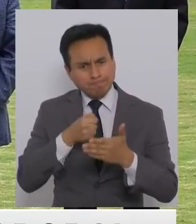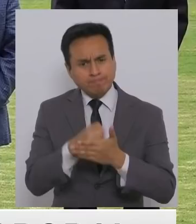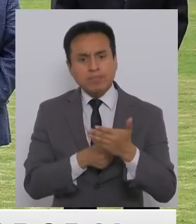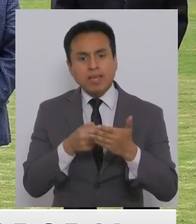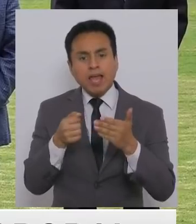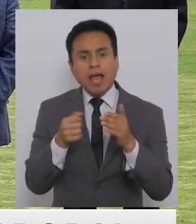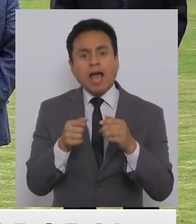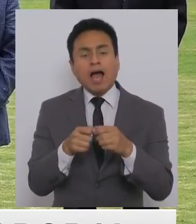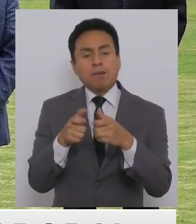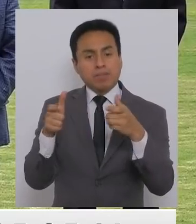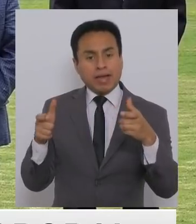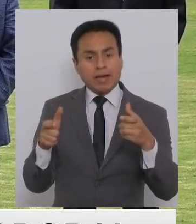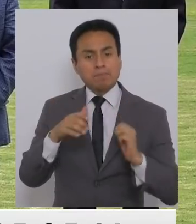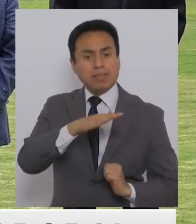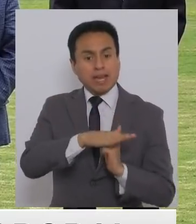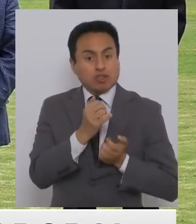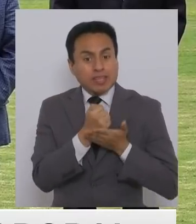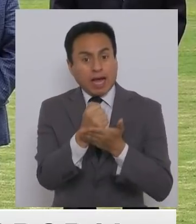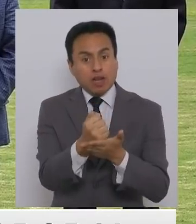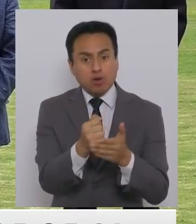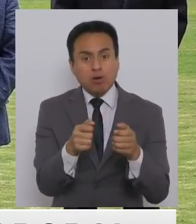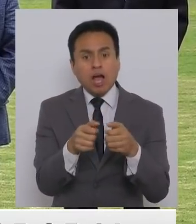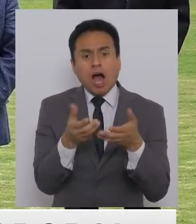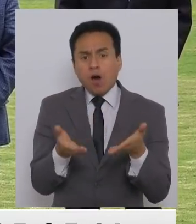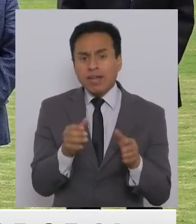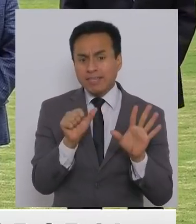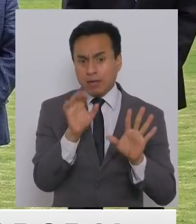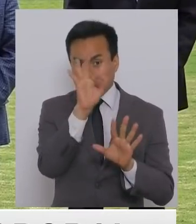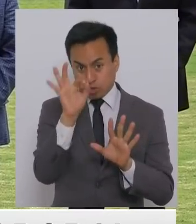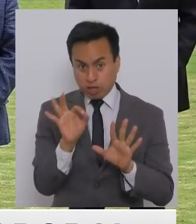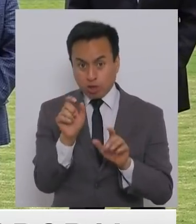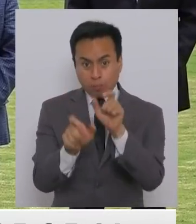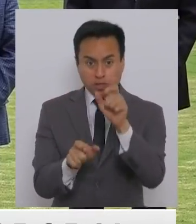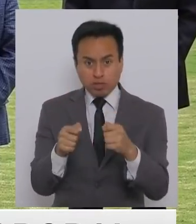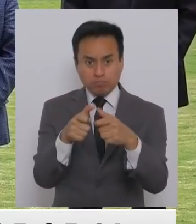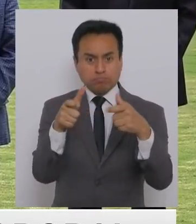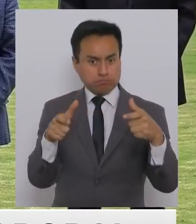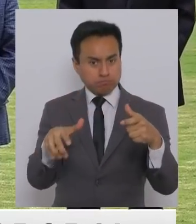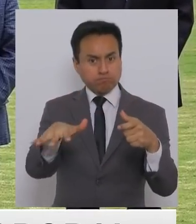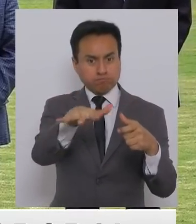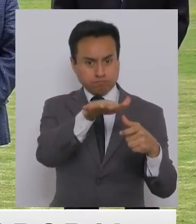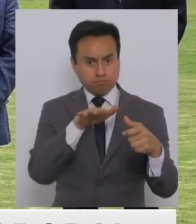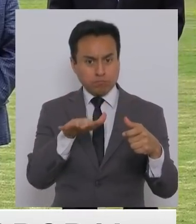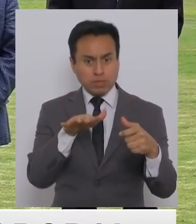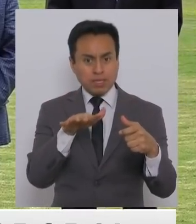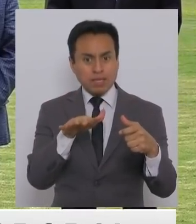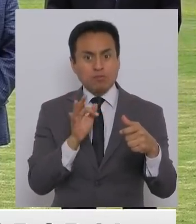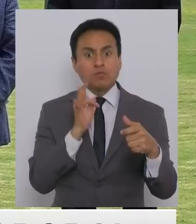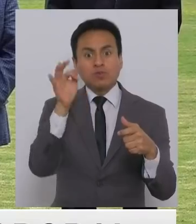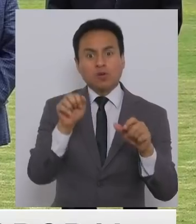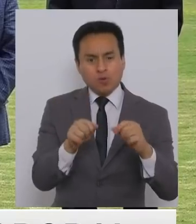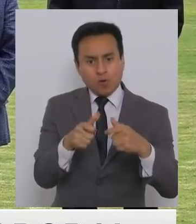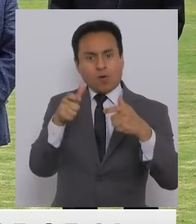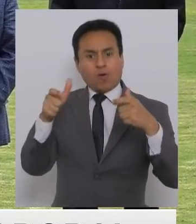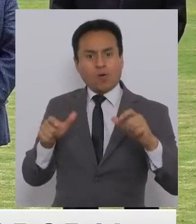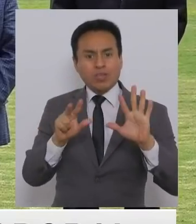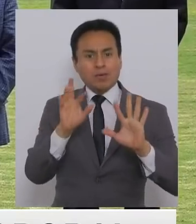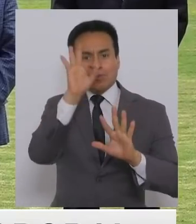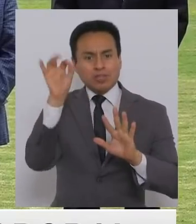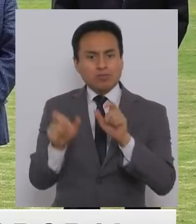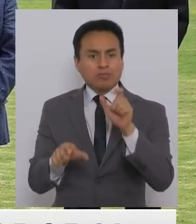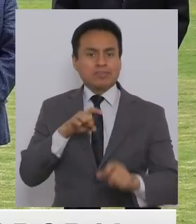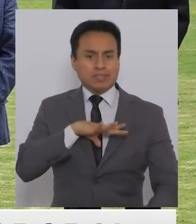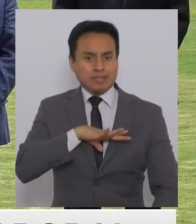el pilar solidario, que hoy día beneficia al 60%, para que beneficie hasta el 80% de los